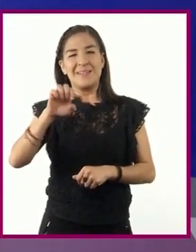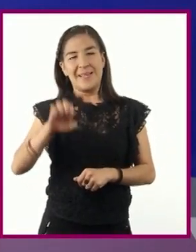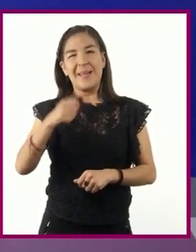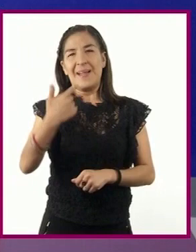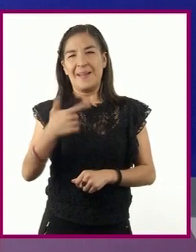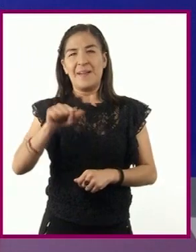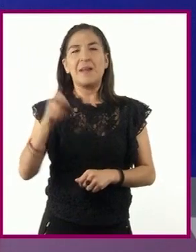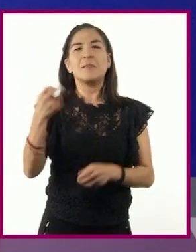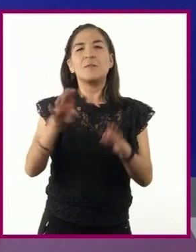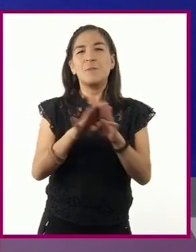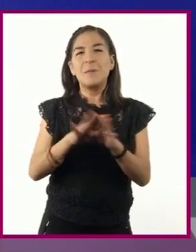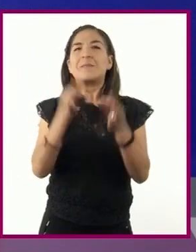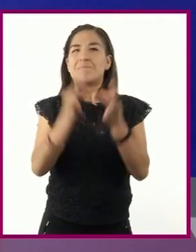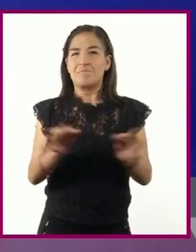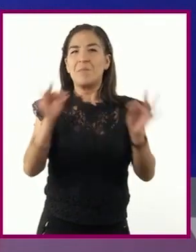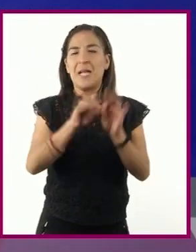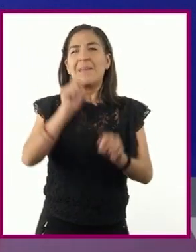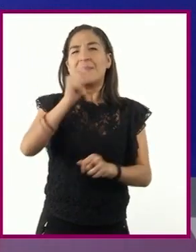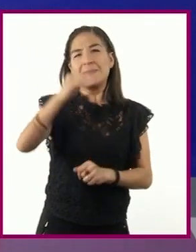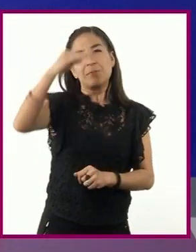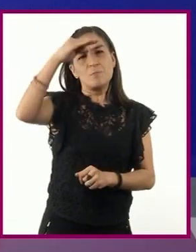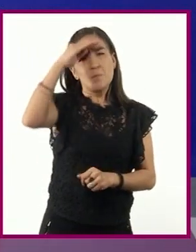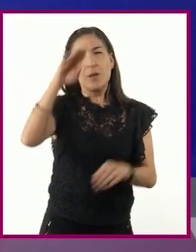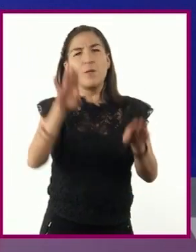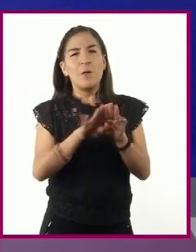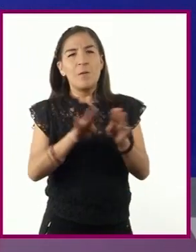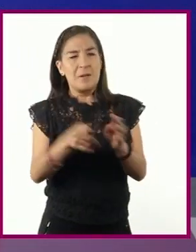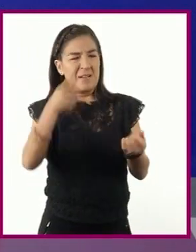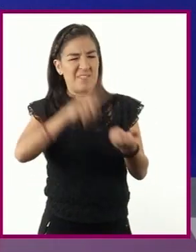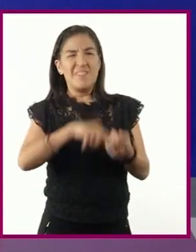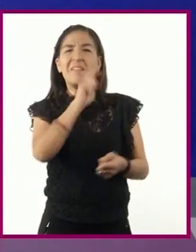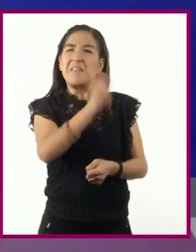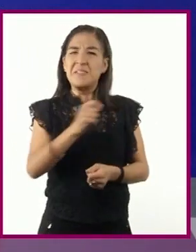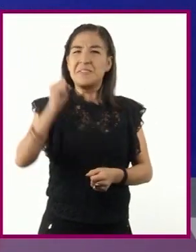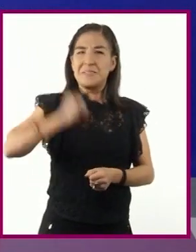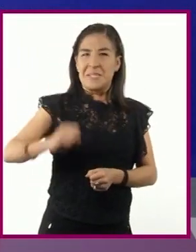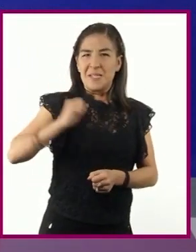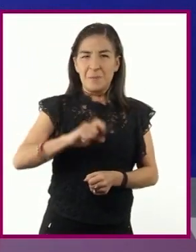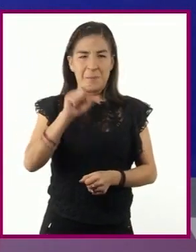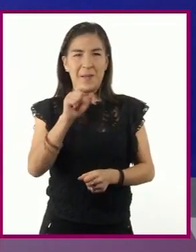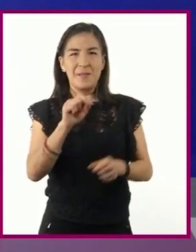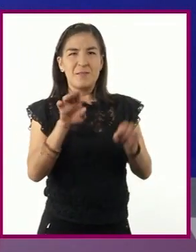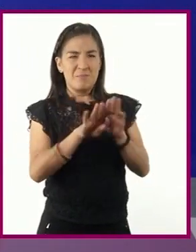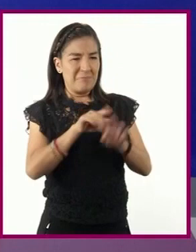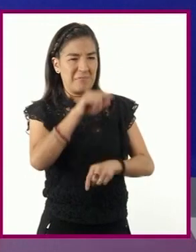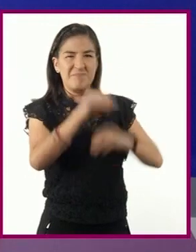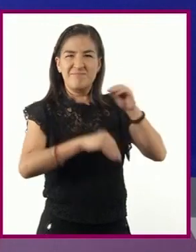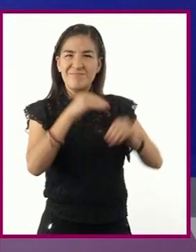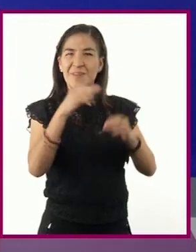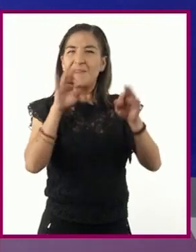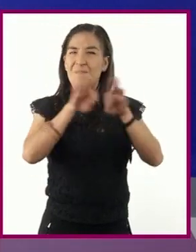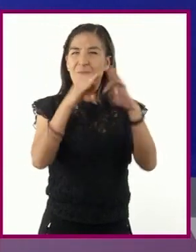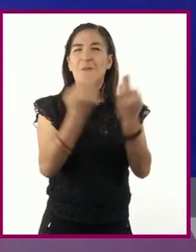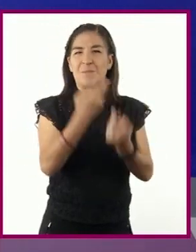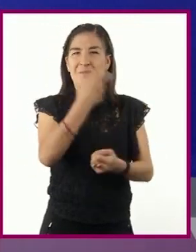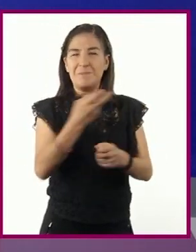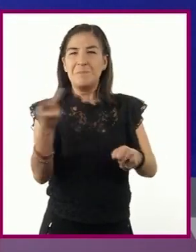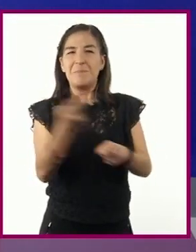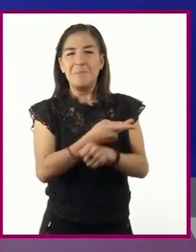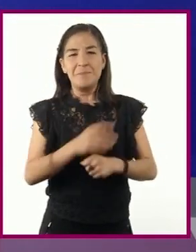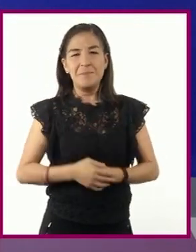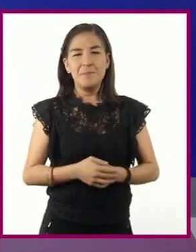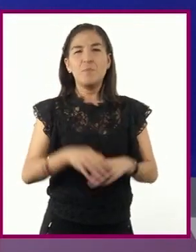pues nos hace pensar qué es lo que ocurrió en el siglo XX para que esto sucediera. Una de las razones